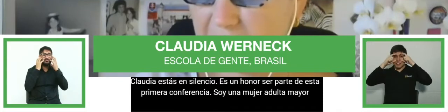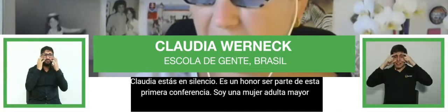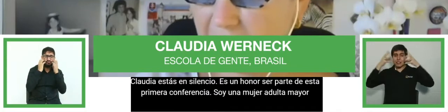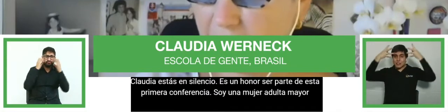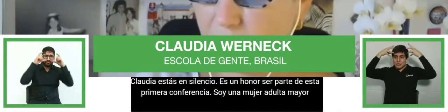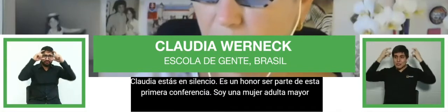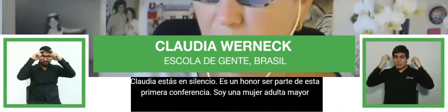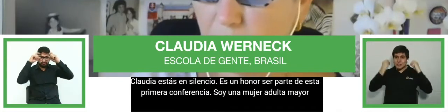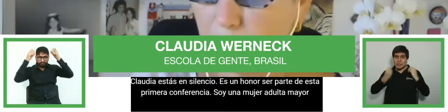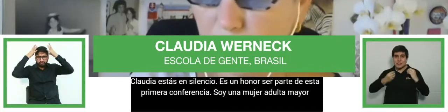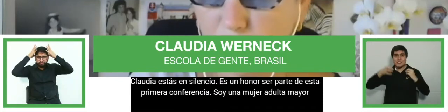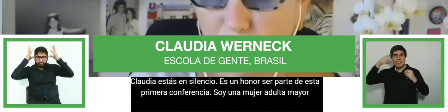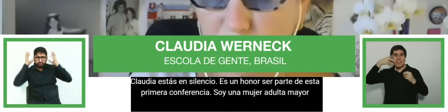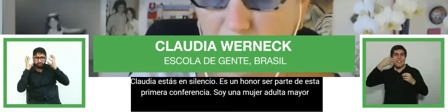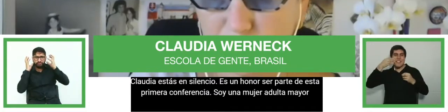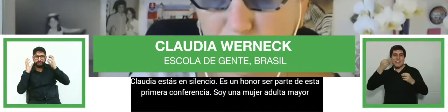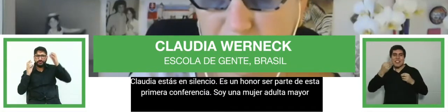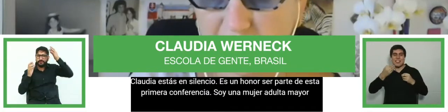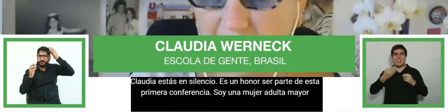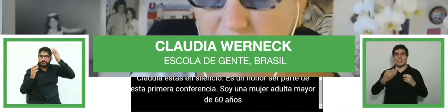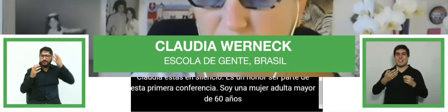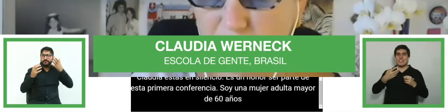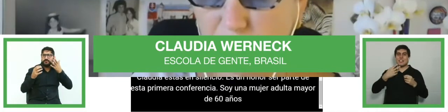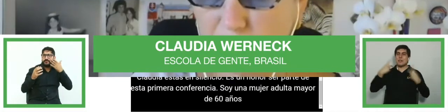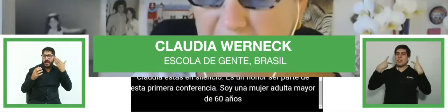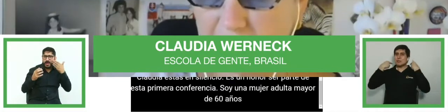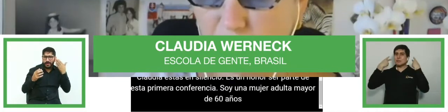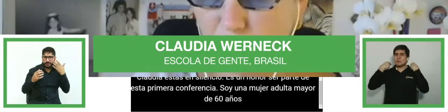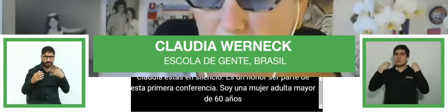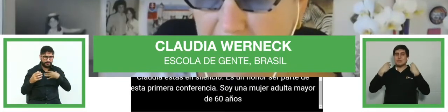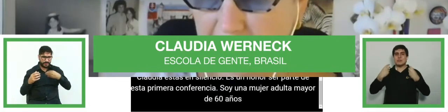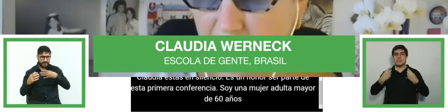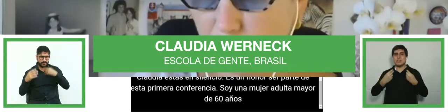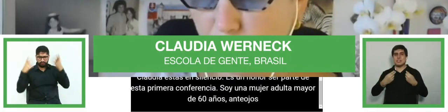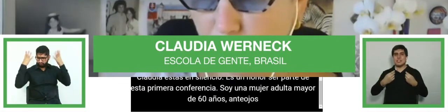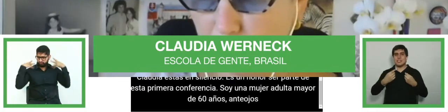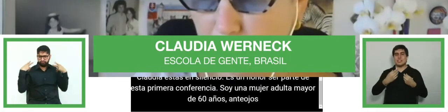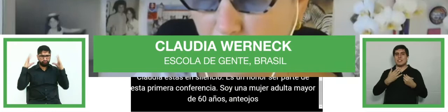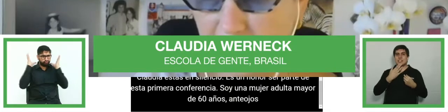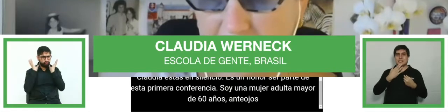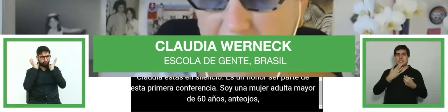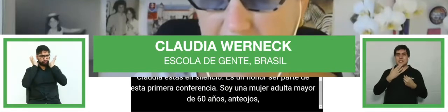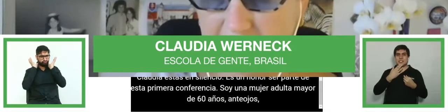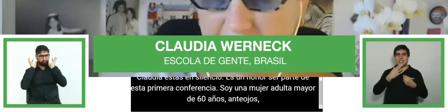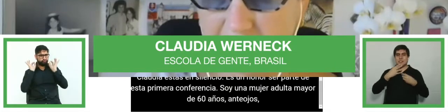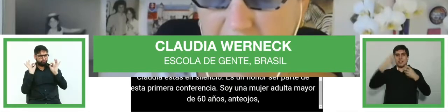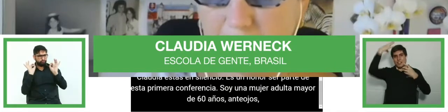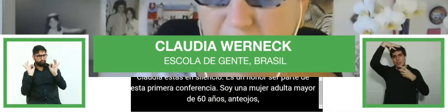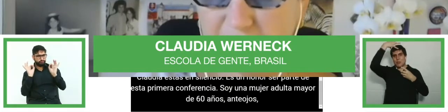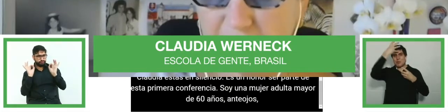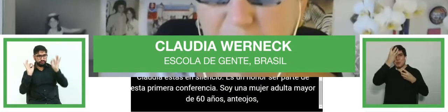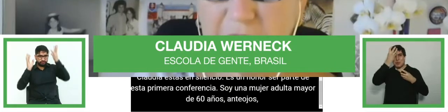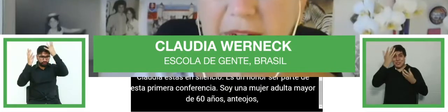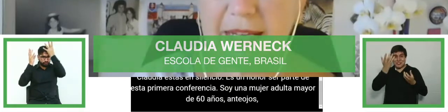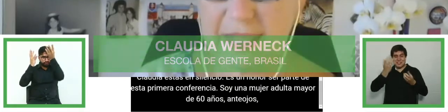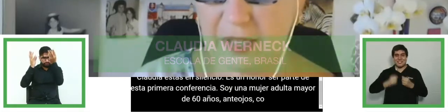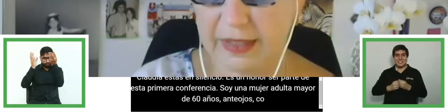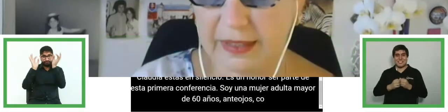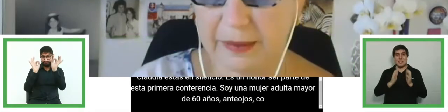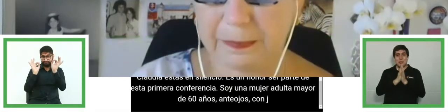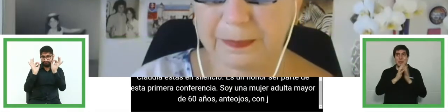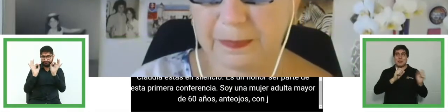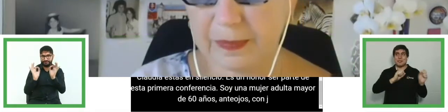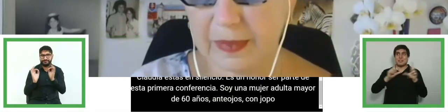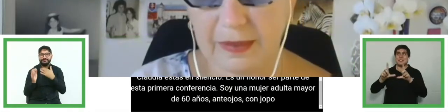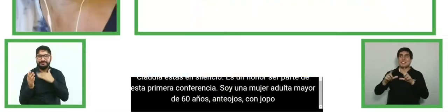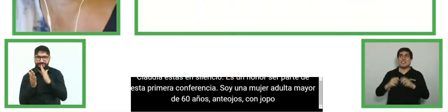cabello entrecano, muy corto a los costados y con gran copete o ropa adelante. Por favor, la